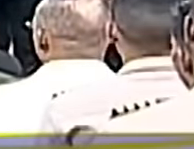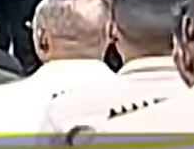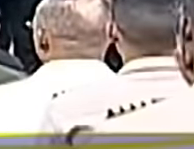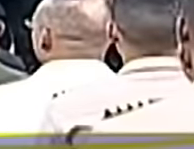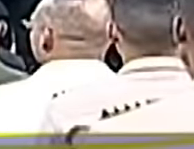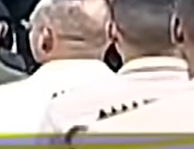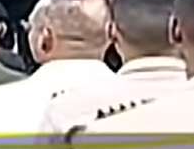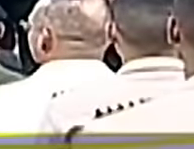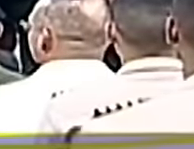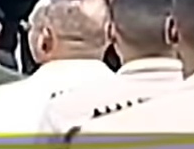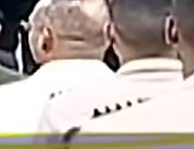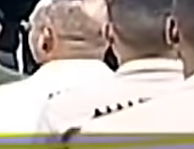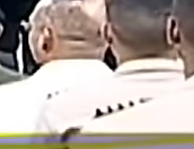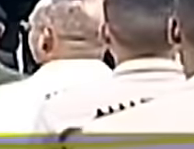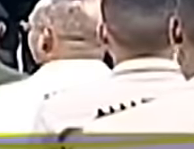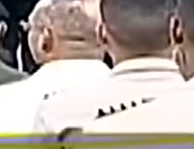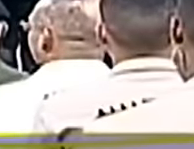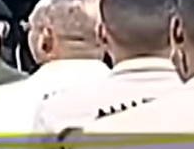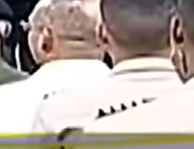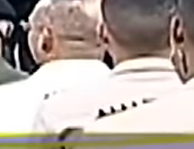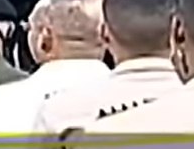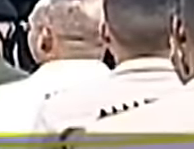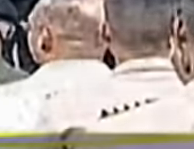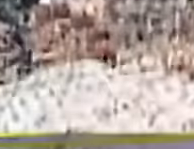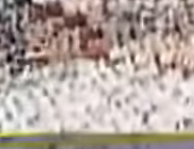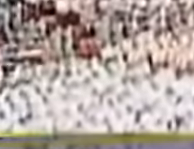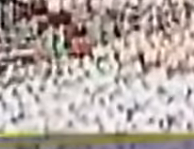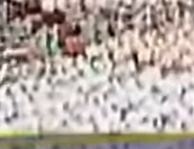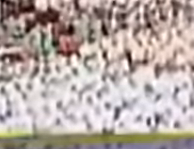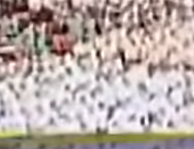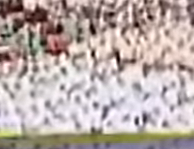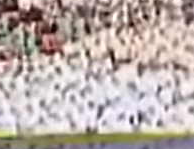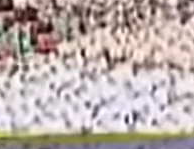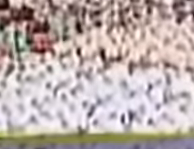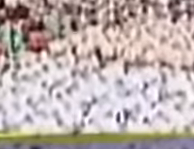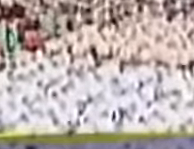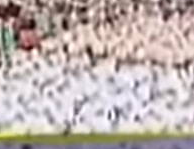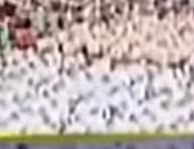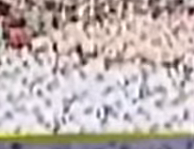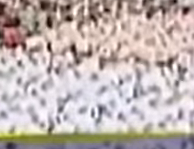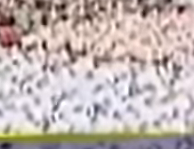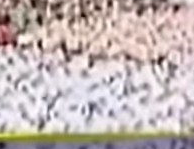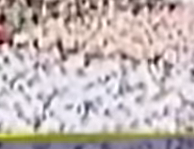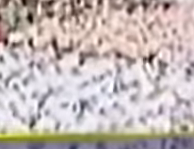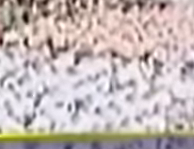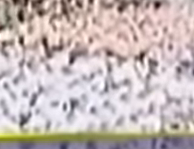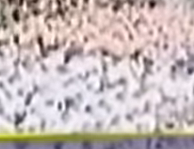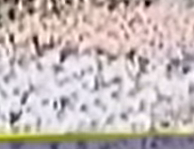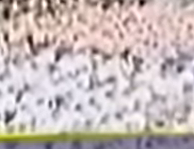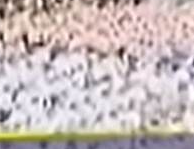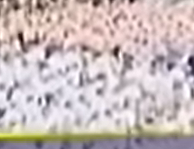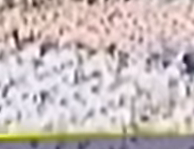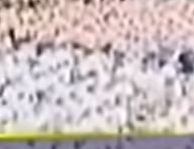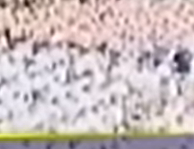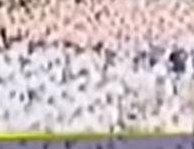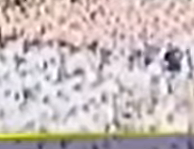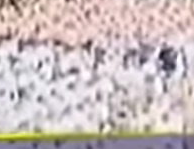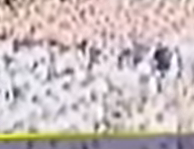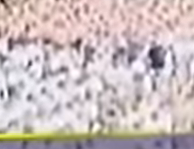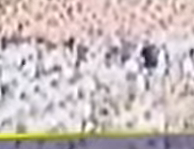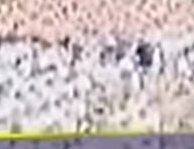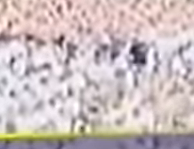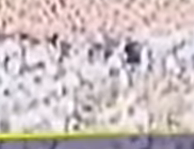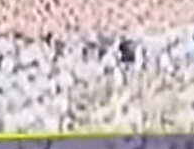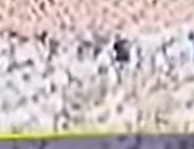no importa lo que ellos hagan, aquí metemos el pecho. Hoy la Guardia Nacional, preparada con respeto, a defender el